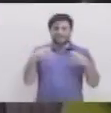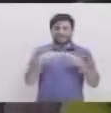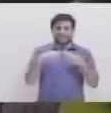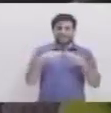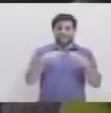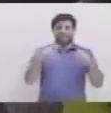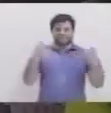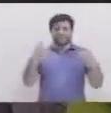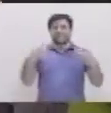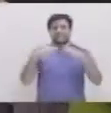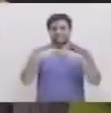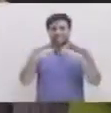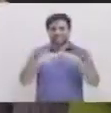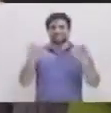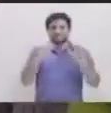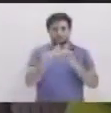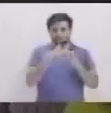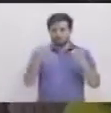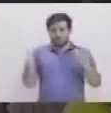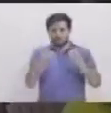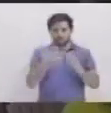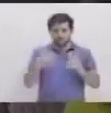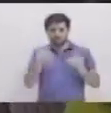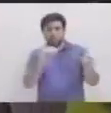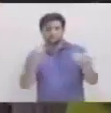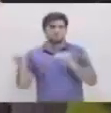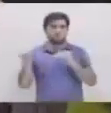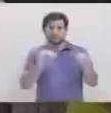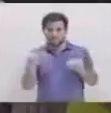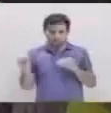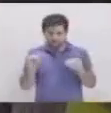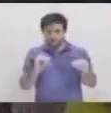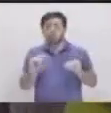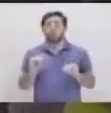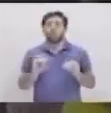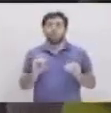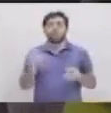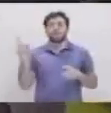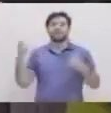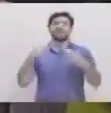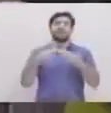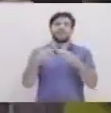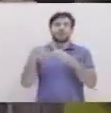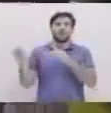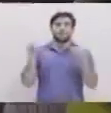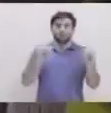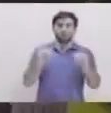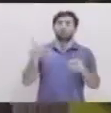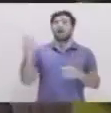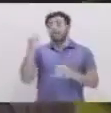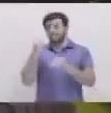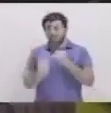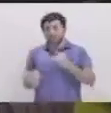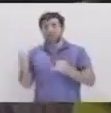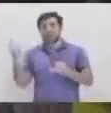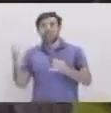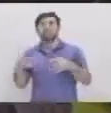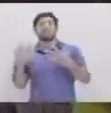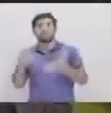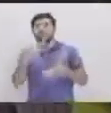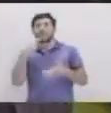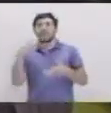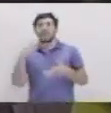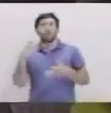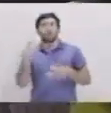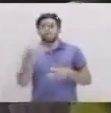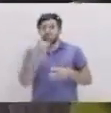identificarlo con la energía mecánica. Nosotros energía mecánica la entendemos por movimiento. Sí. Entonces, el calor al final, con